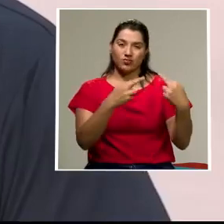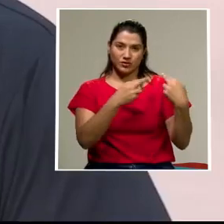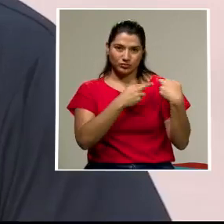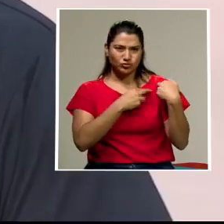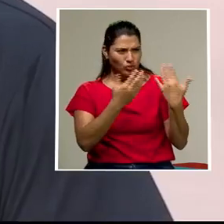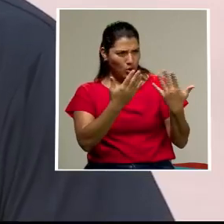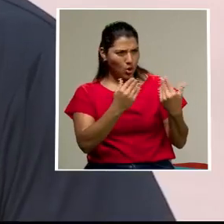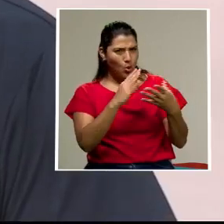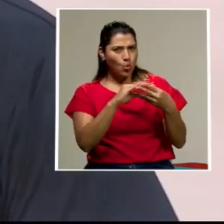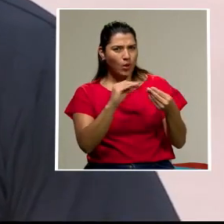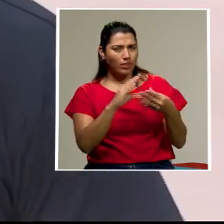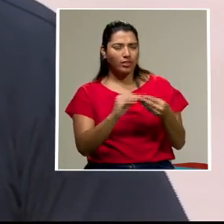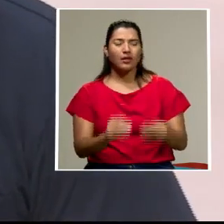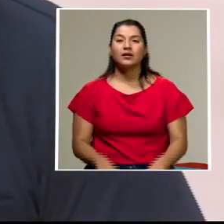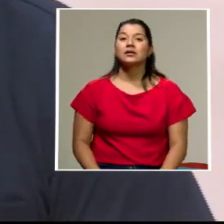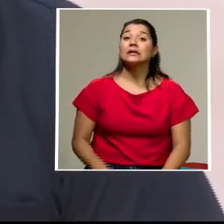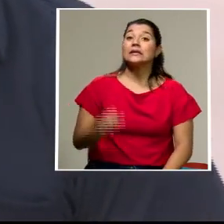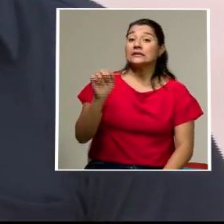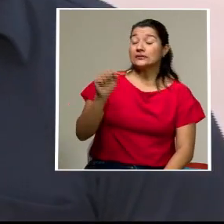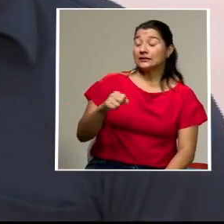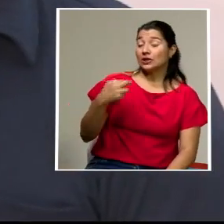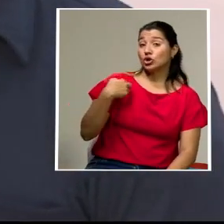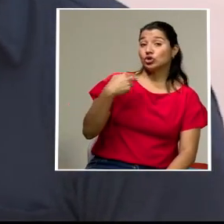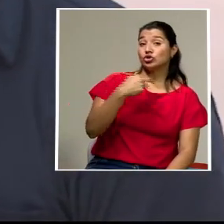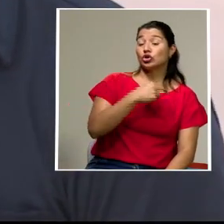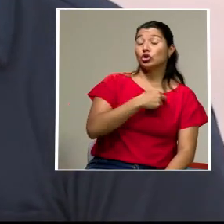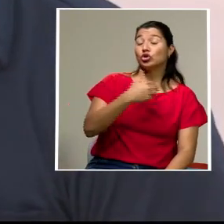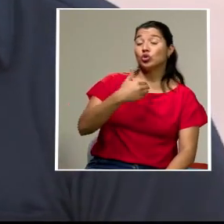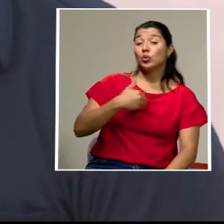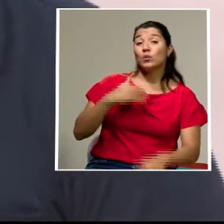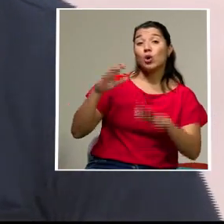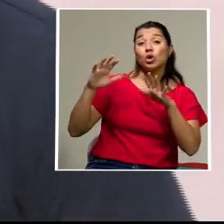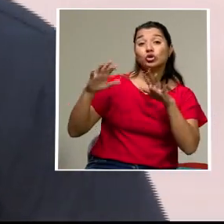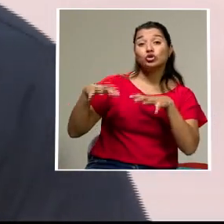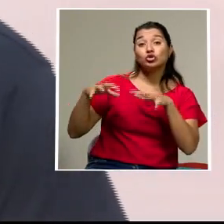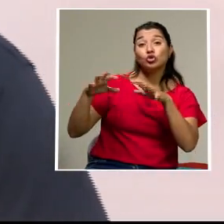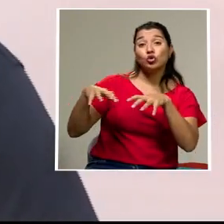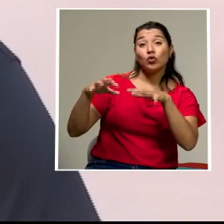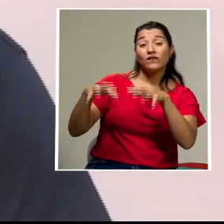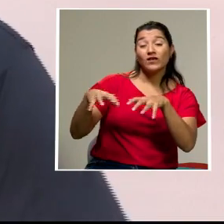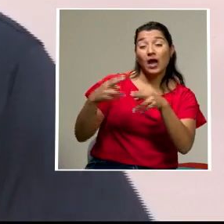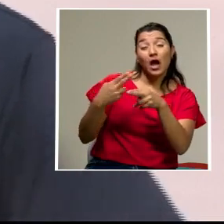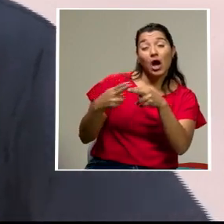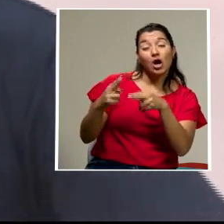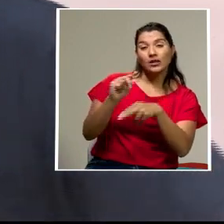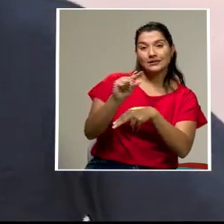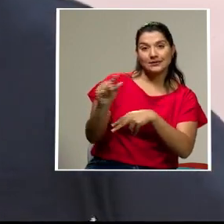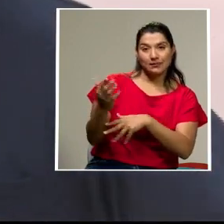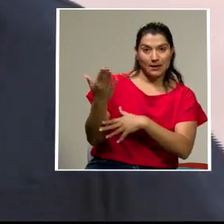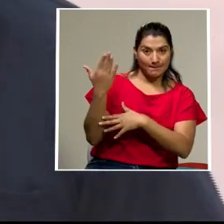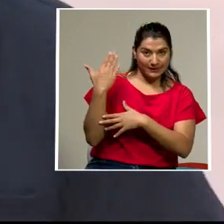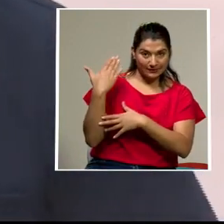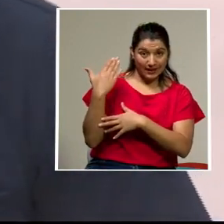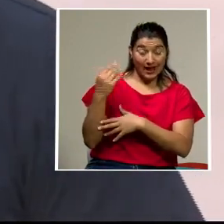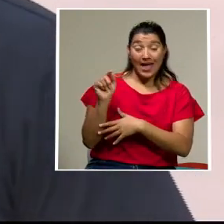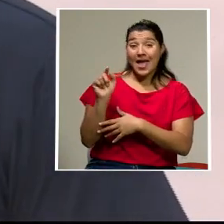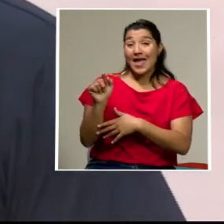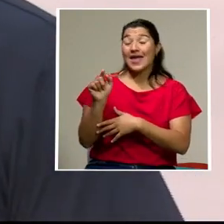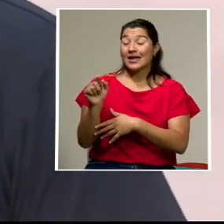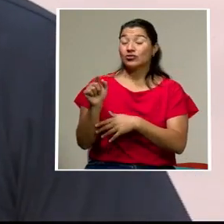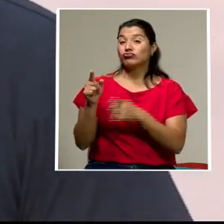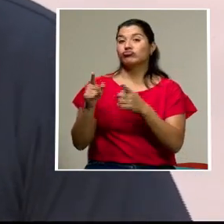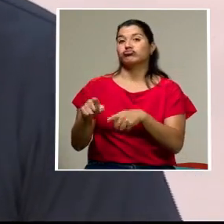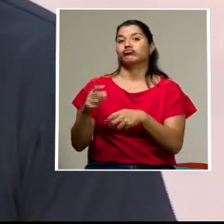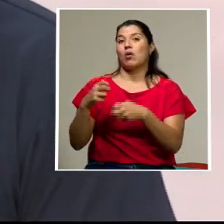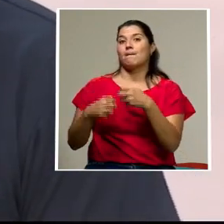Cuéntenos de ese ejemplo. Sí, nosotros tuvimos una lluvia muy pequeña la semana pasada y ocasionó un problema importante, y era